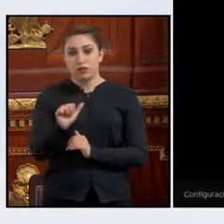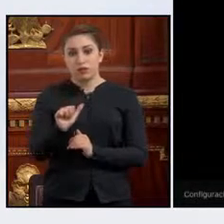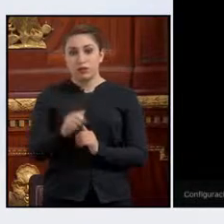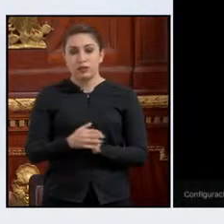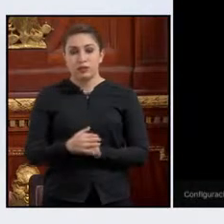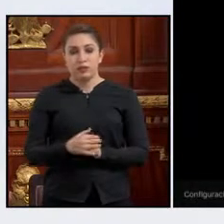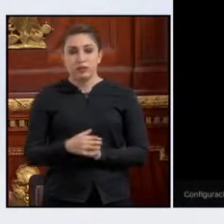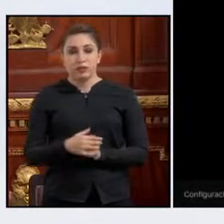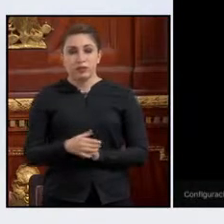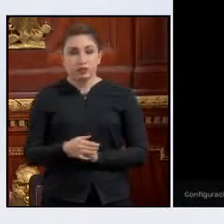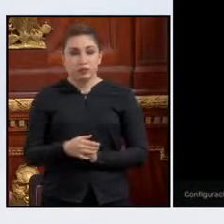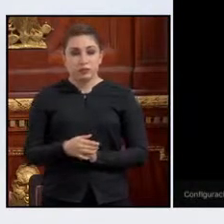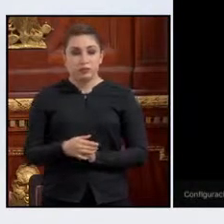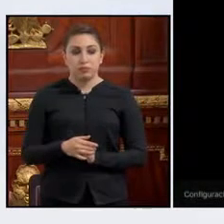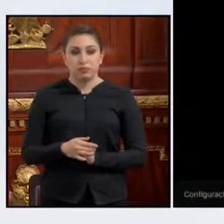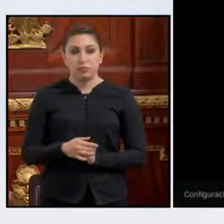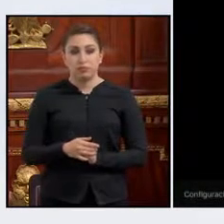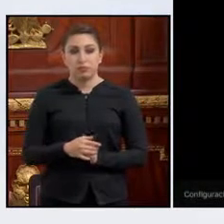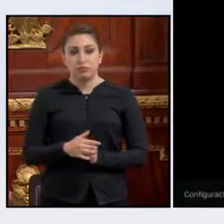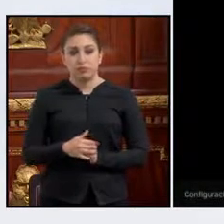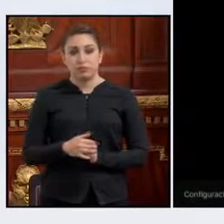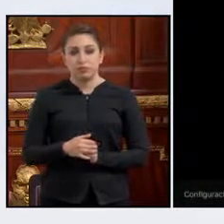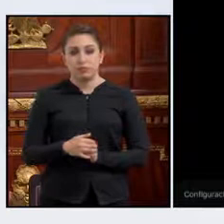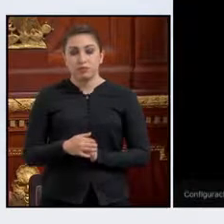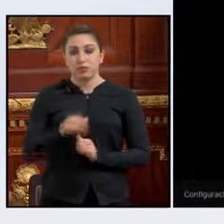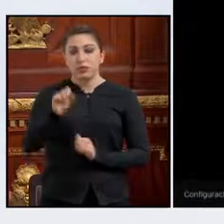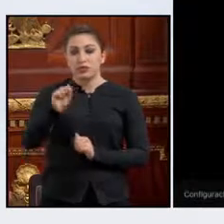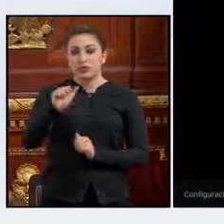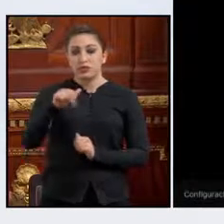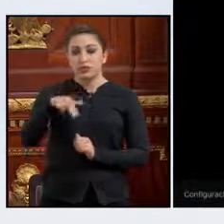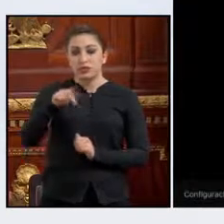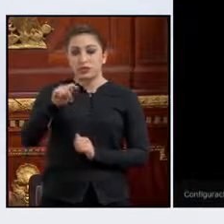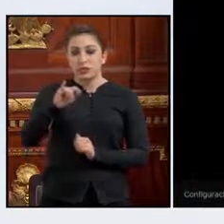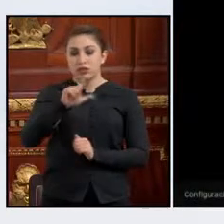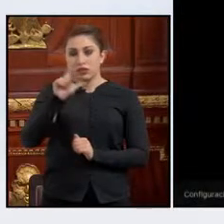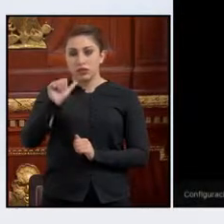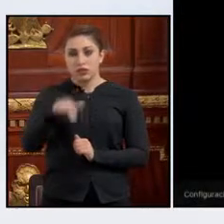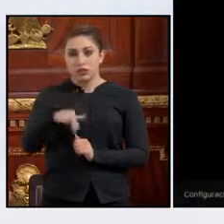Gabriela Salido, a favor. Santillán Pérez Eduardo.